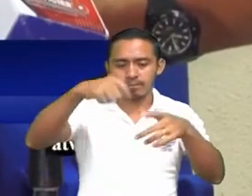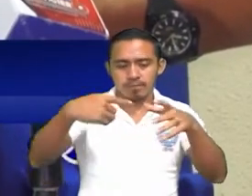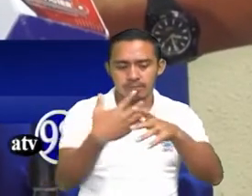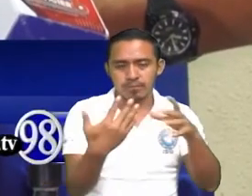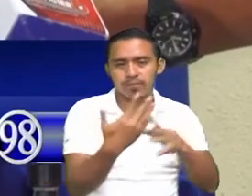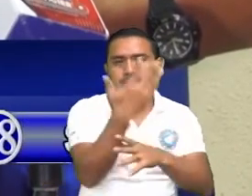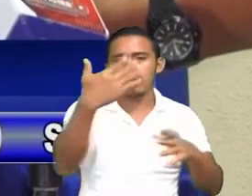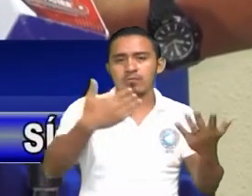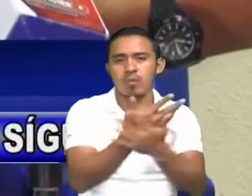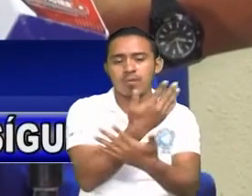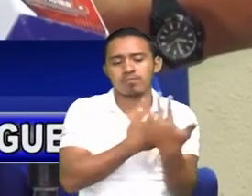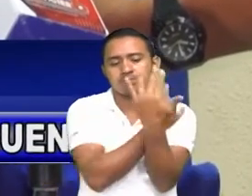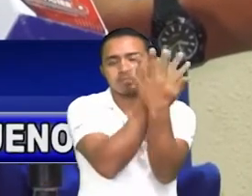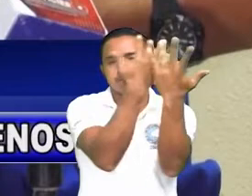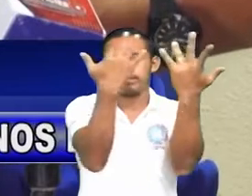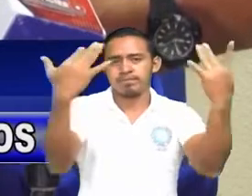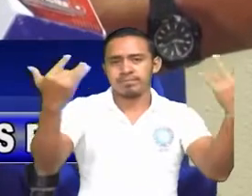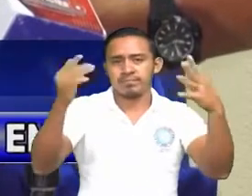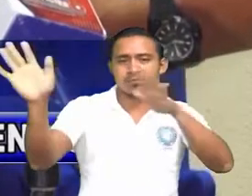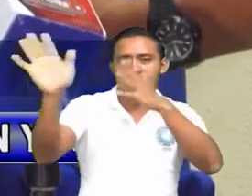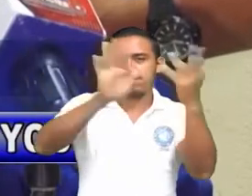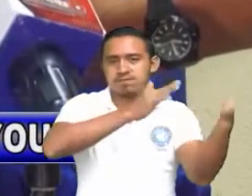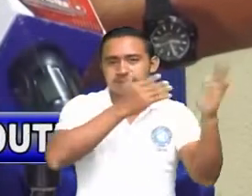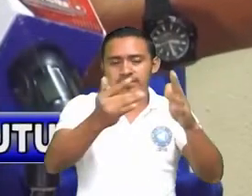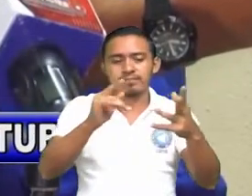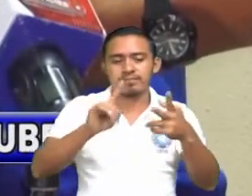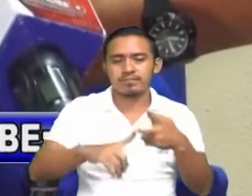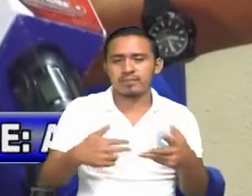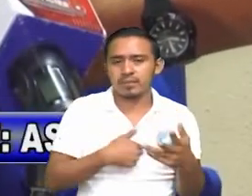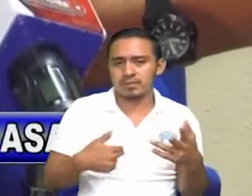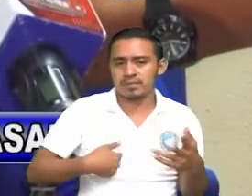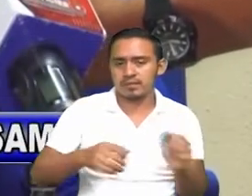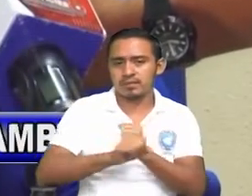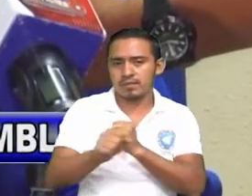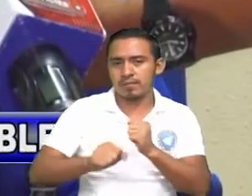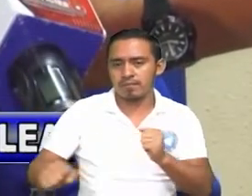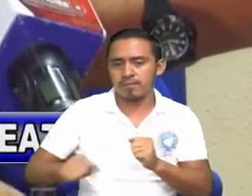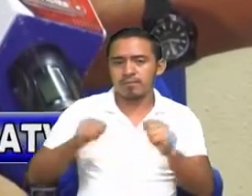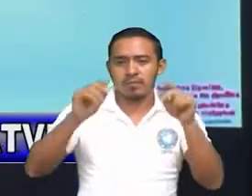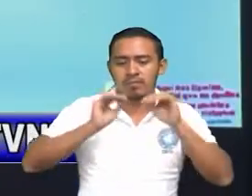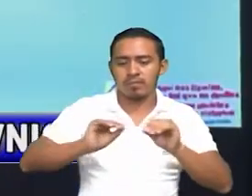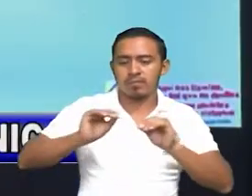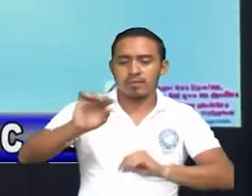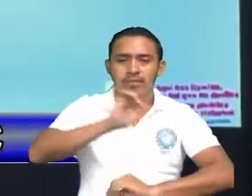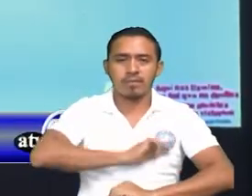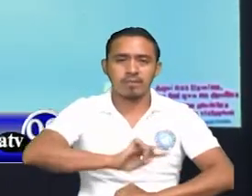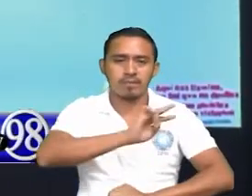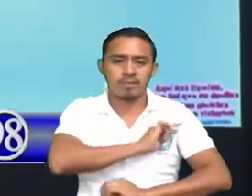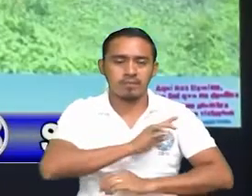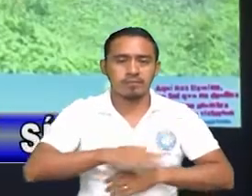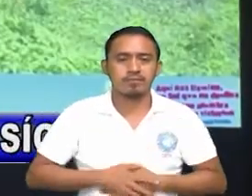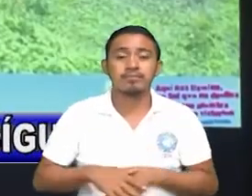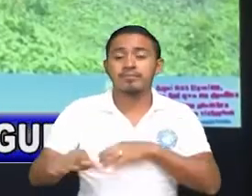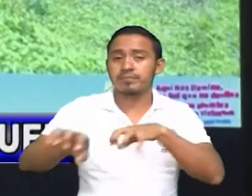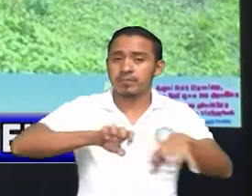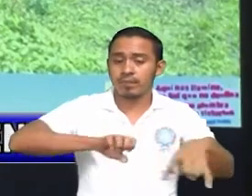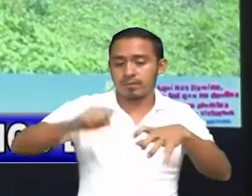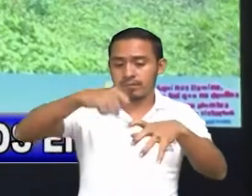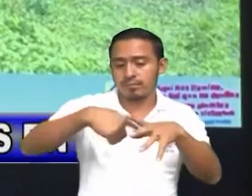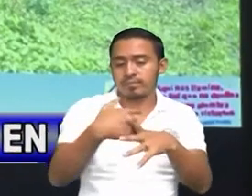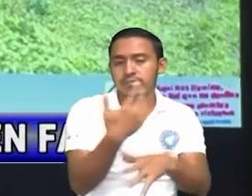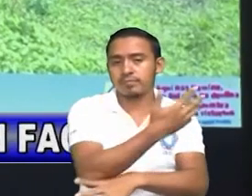de cortinas rompevientos y la campaña de formación de valores a los actores involucrados. Las acciones de